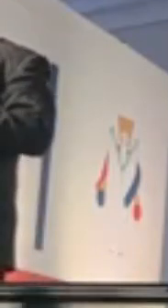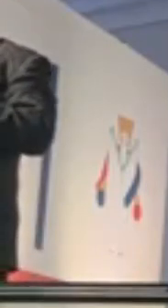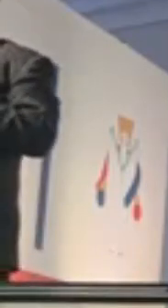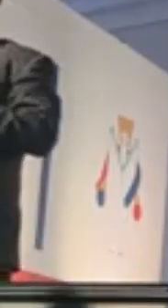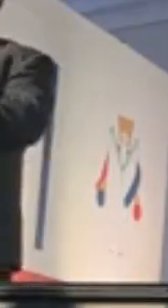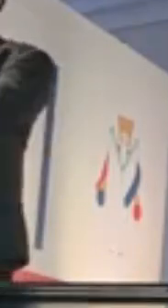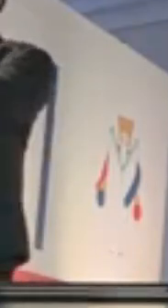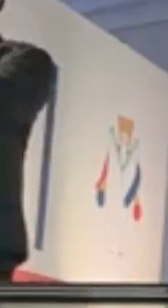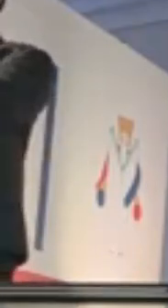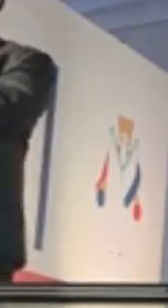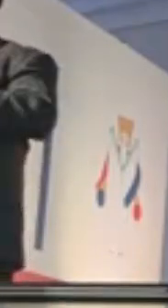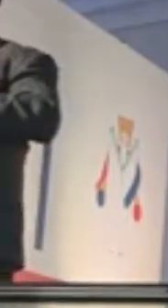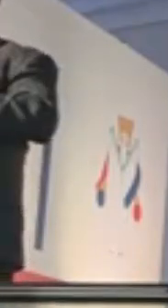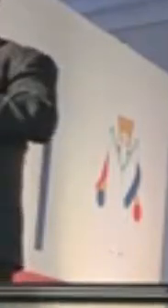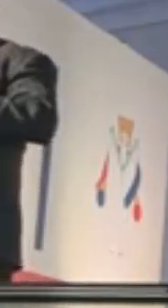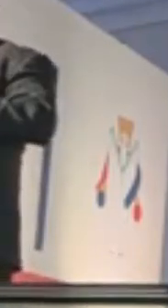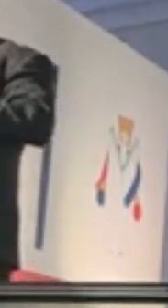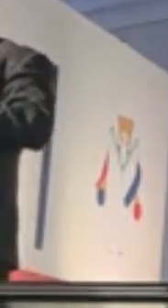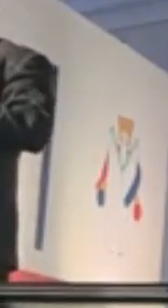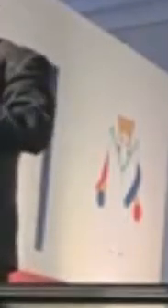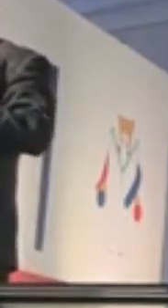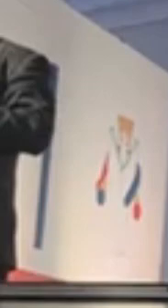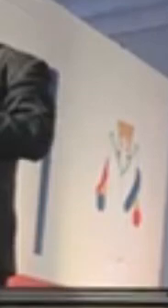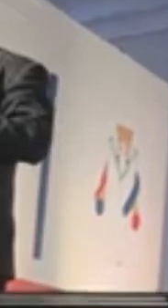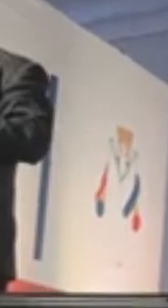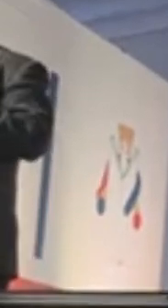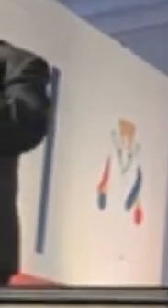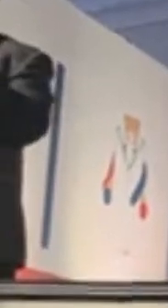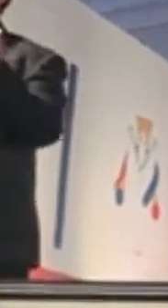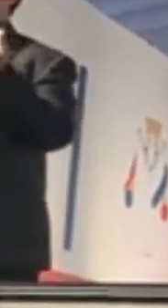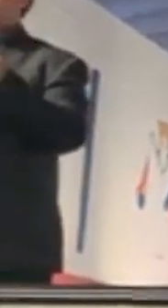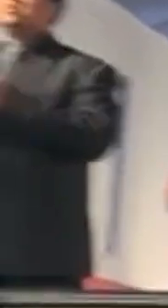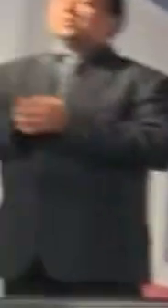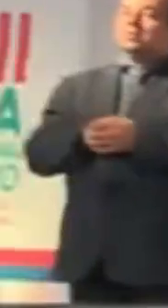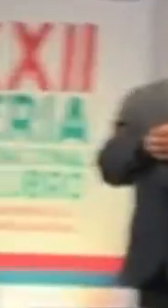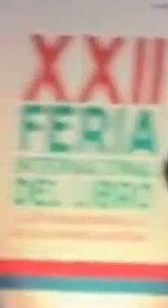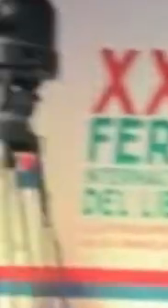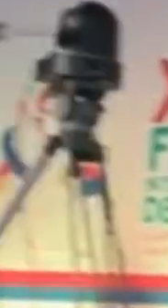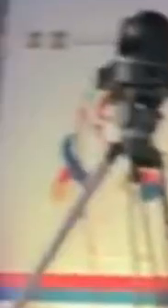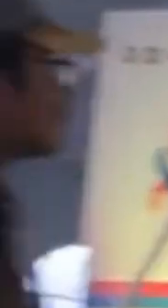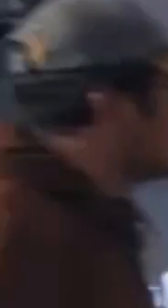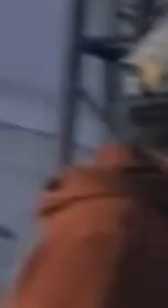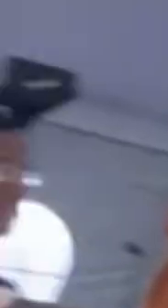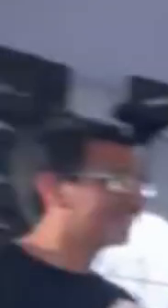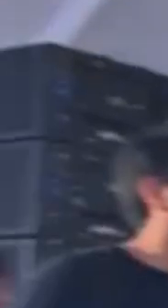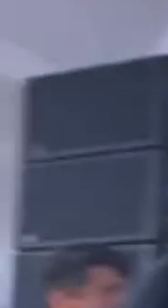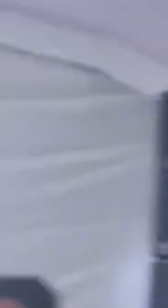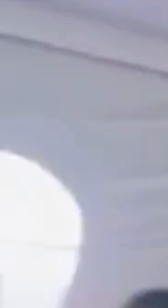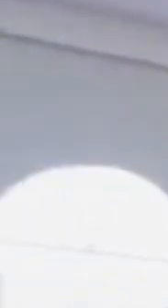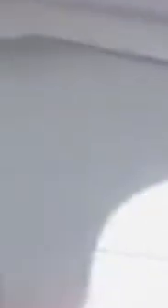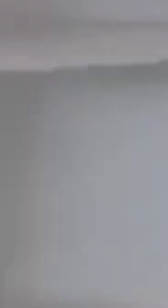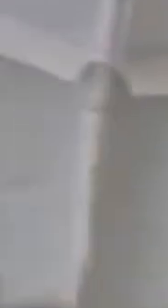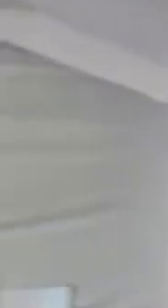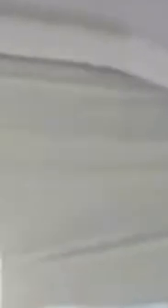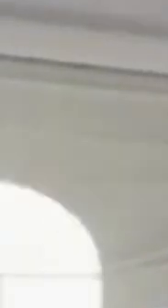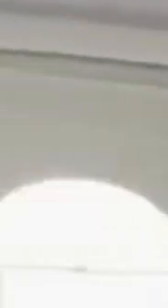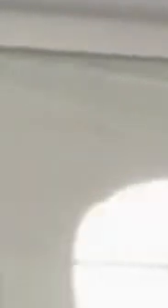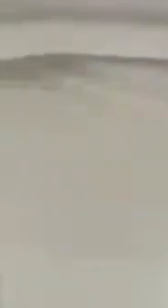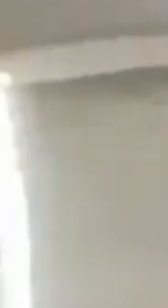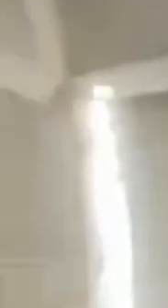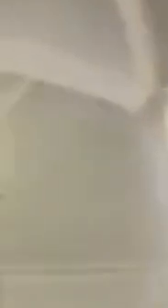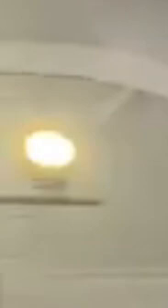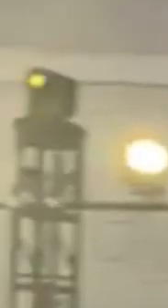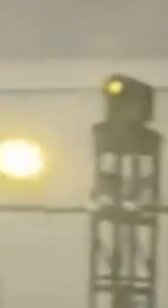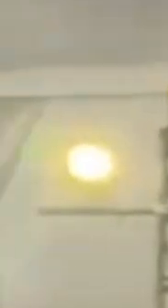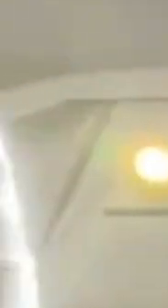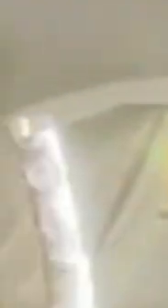la raya, pero aprovecho para hacerles una consulta. A ver, los que piensen que el compañero presidente debe decidir a su sucesor,